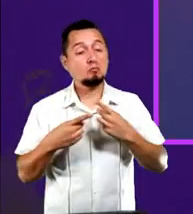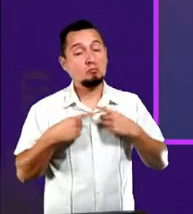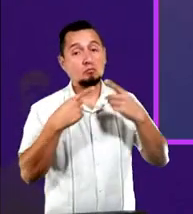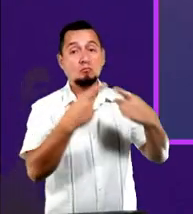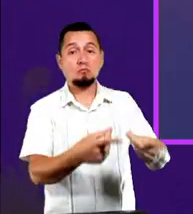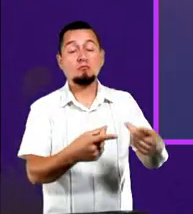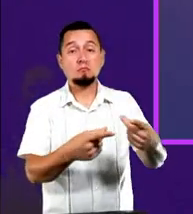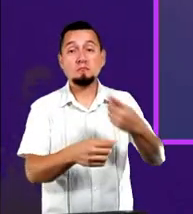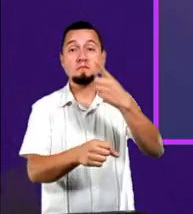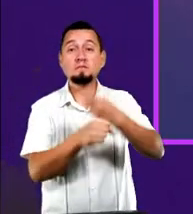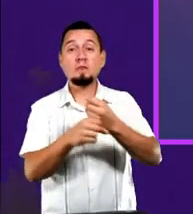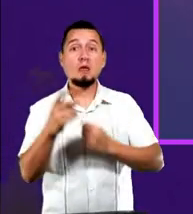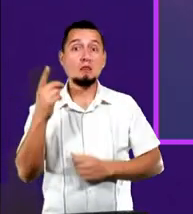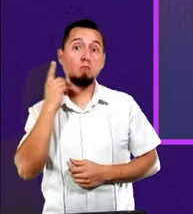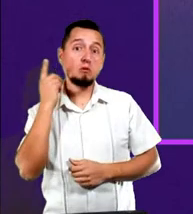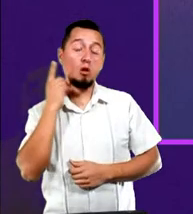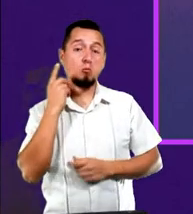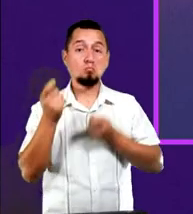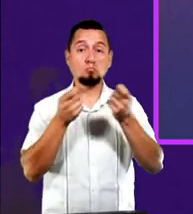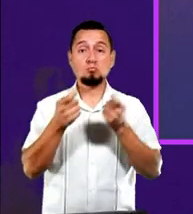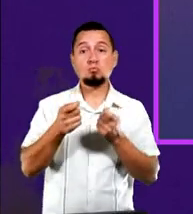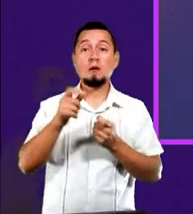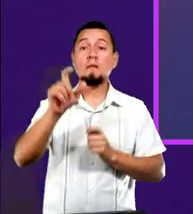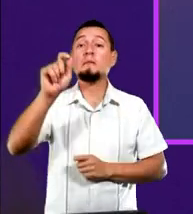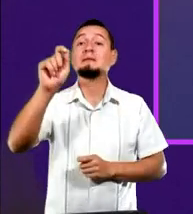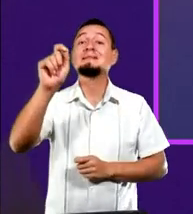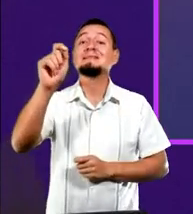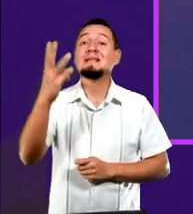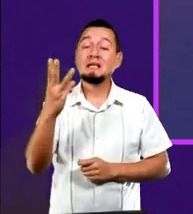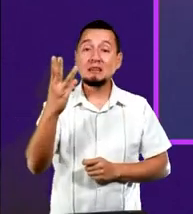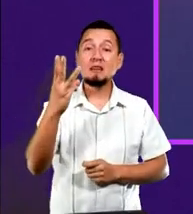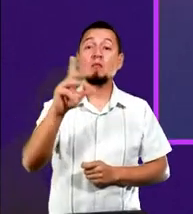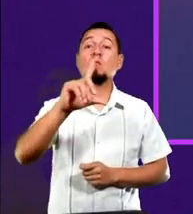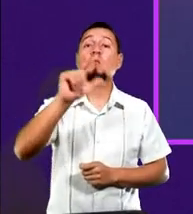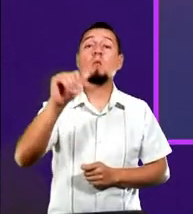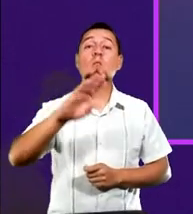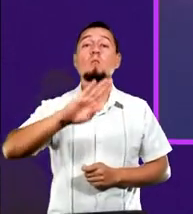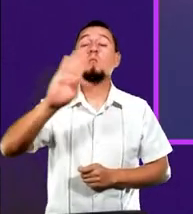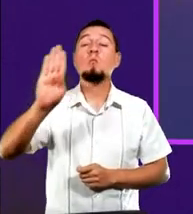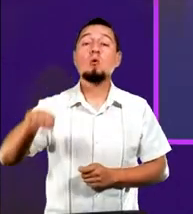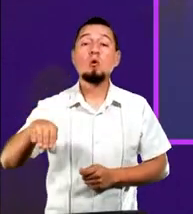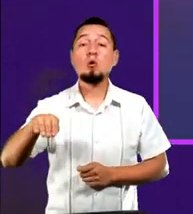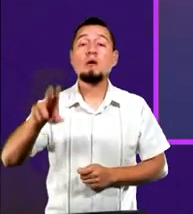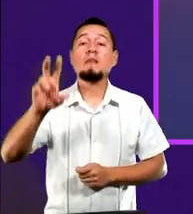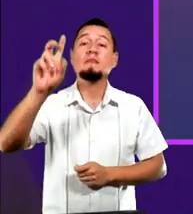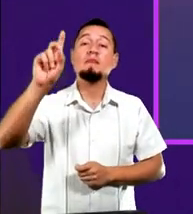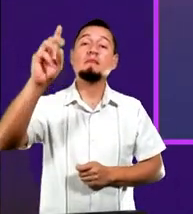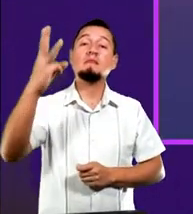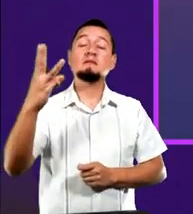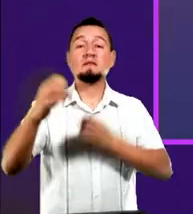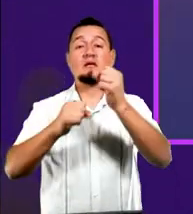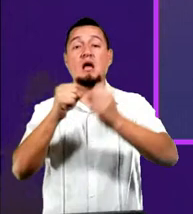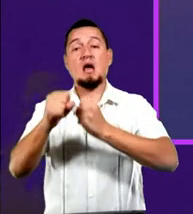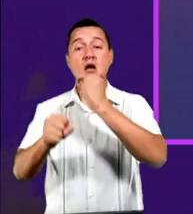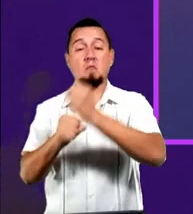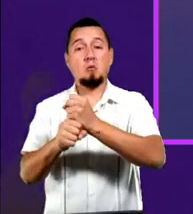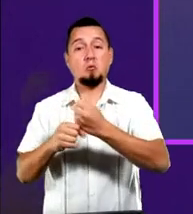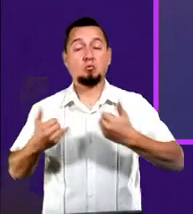23 y murió él de 33 años de edad. Previamente fue el alma del